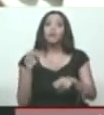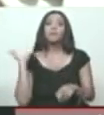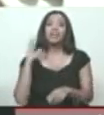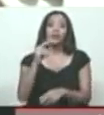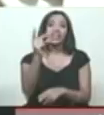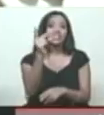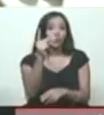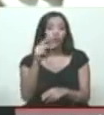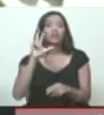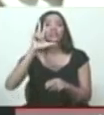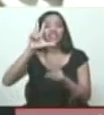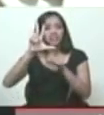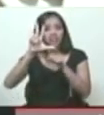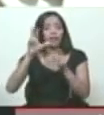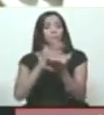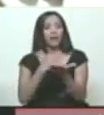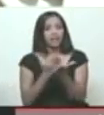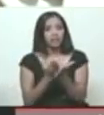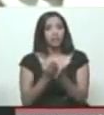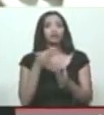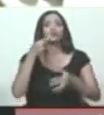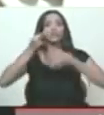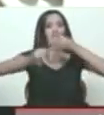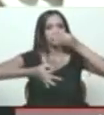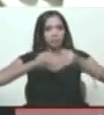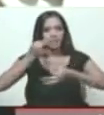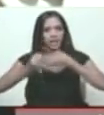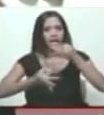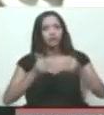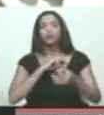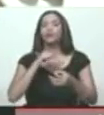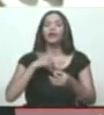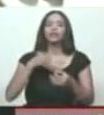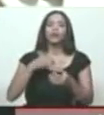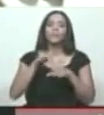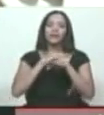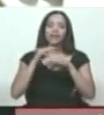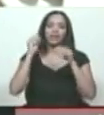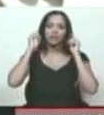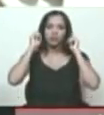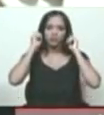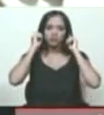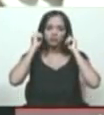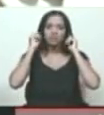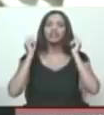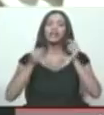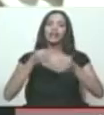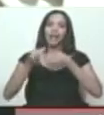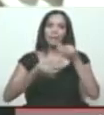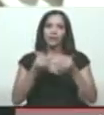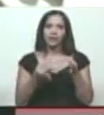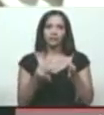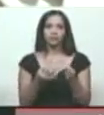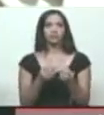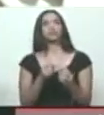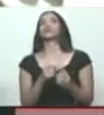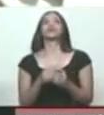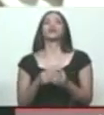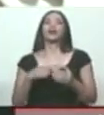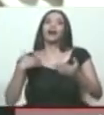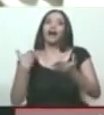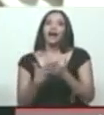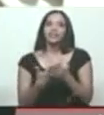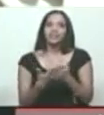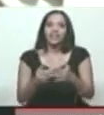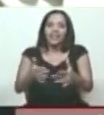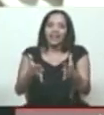fase. Y yo le iré explicando a ustedes, y nuestros ministros, ministras, le irán explicando cada una de las fases hasta que